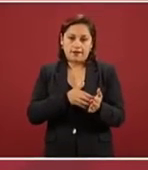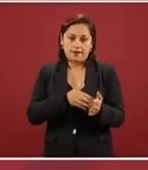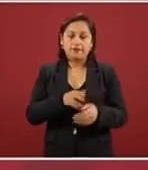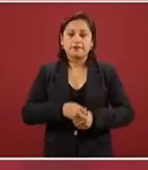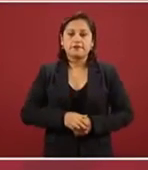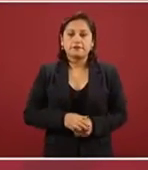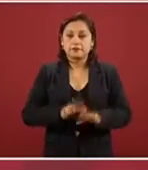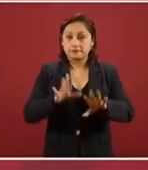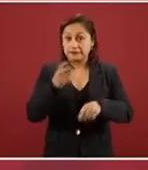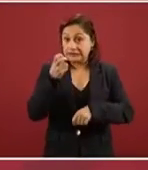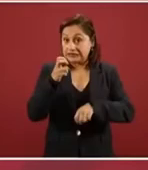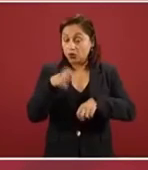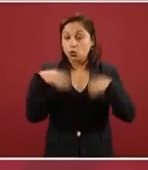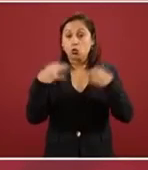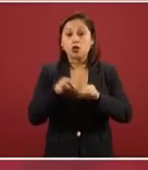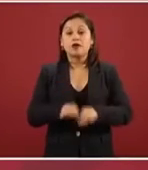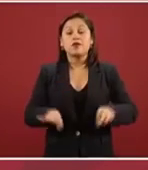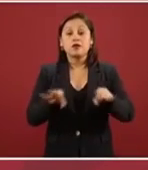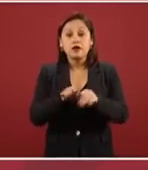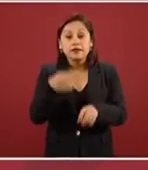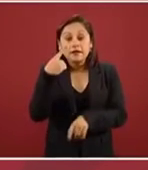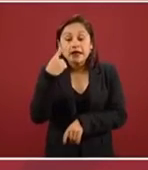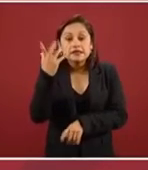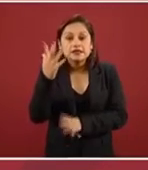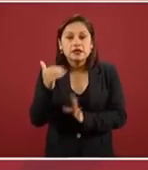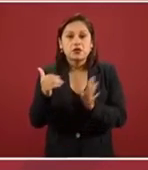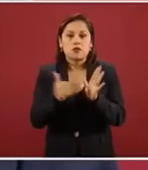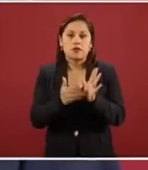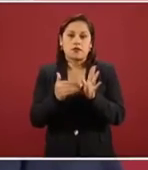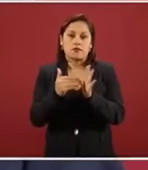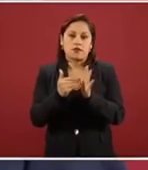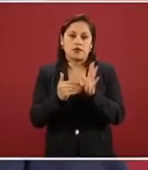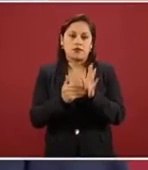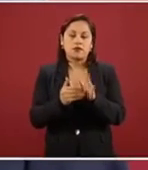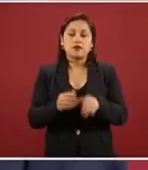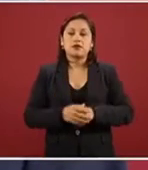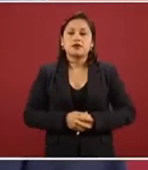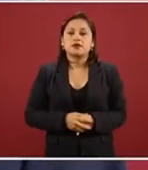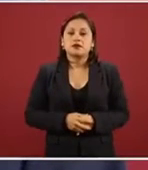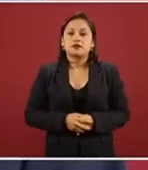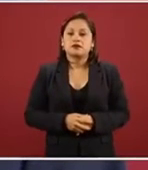es importante, 5,000 millones.